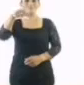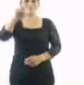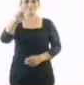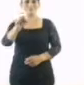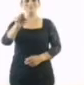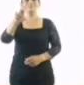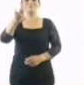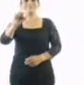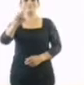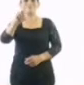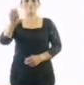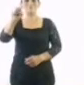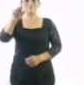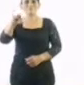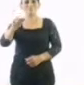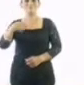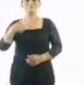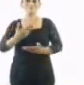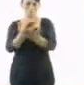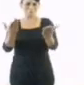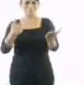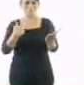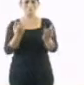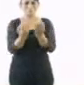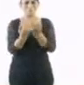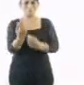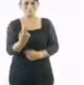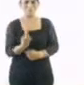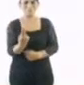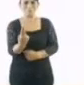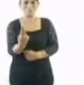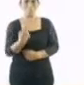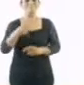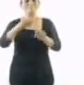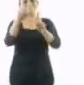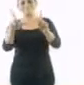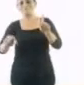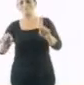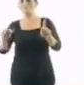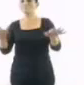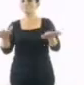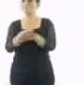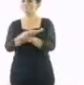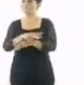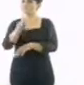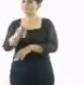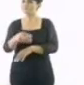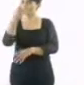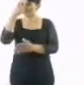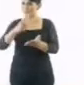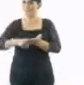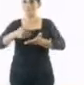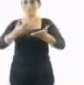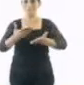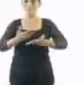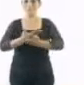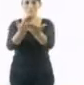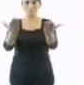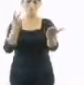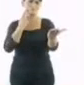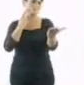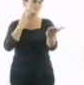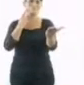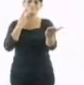Hola, soy Raquel Ruiz de Santiago, una ciudadana como tú. Creo que el verdadero cambio en el país lo haremos los ciudadanos, no